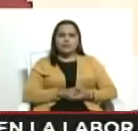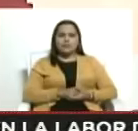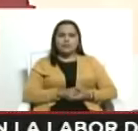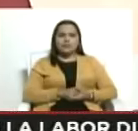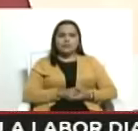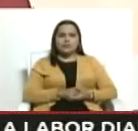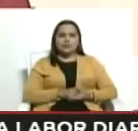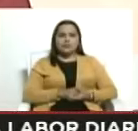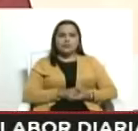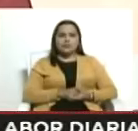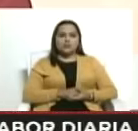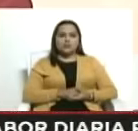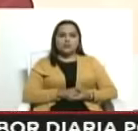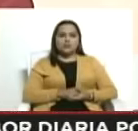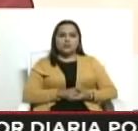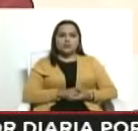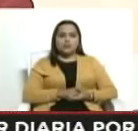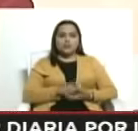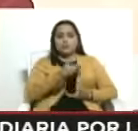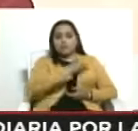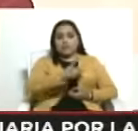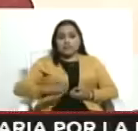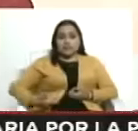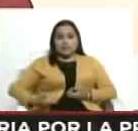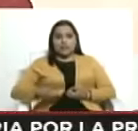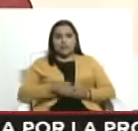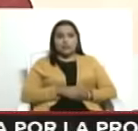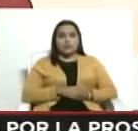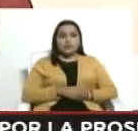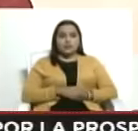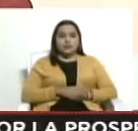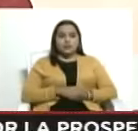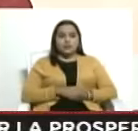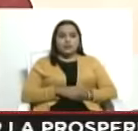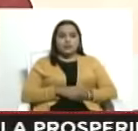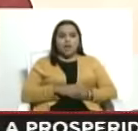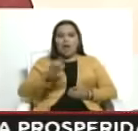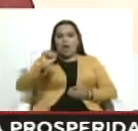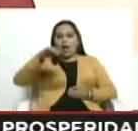nuestro querido presidente López Obrador